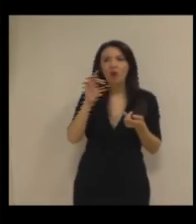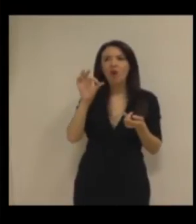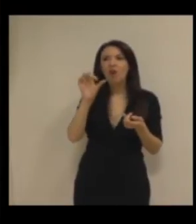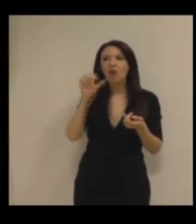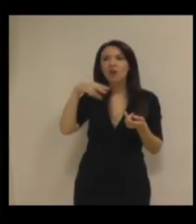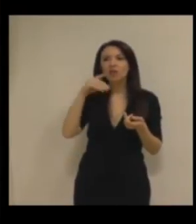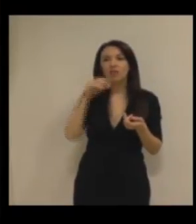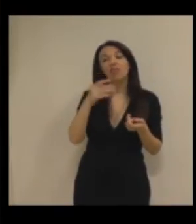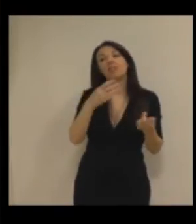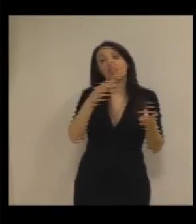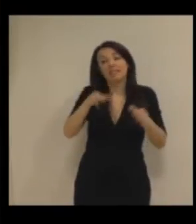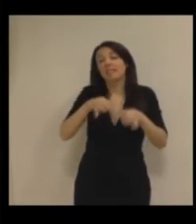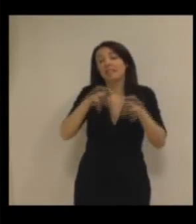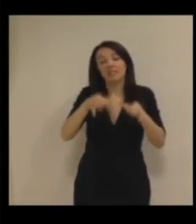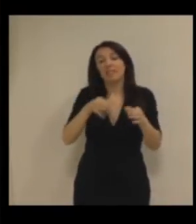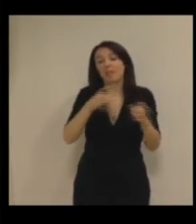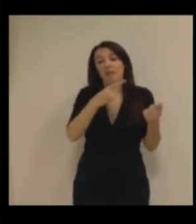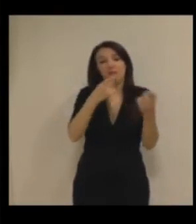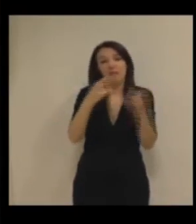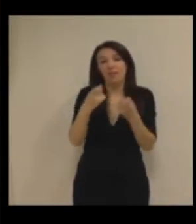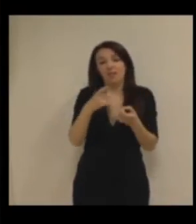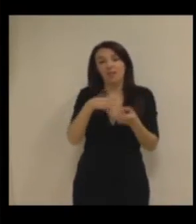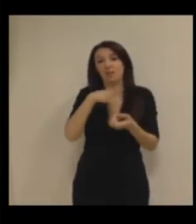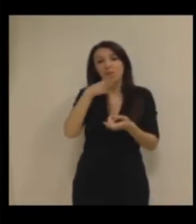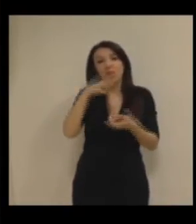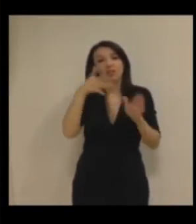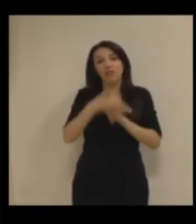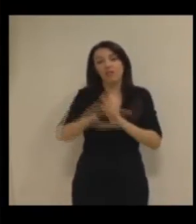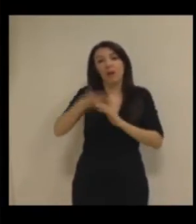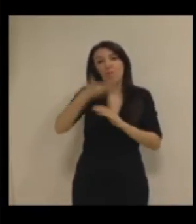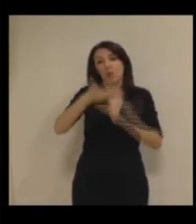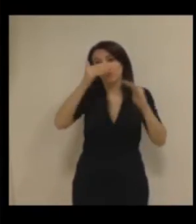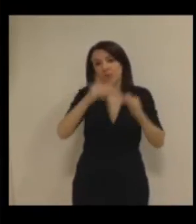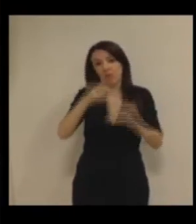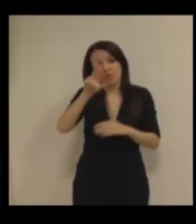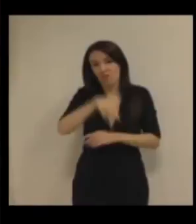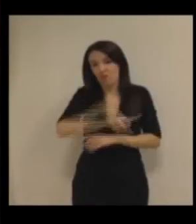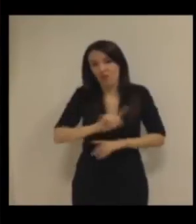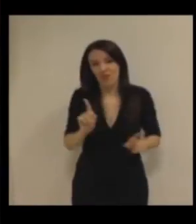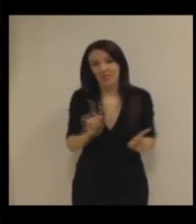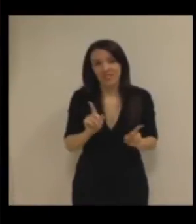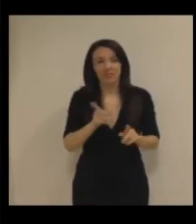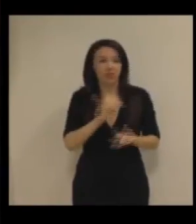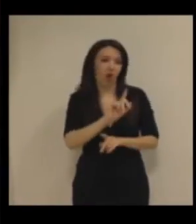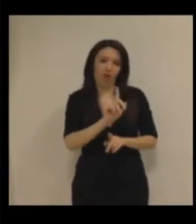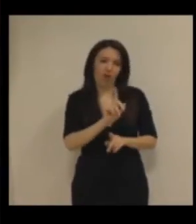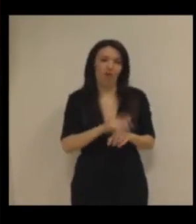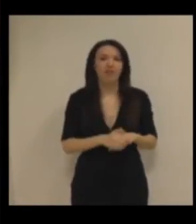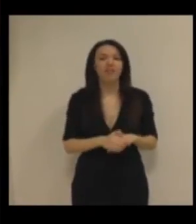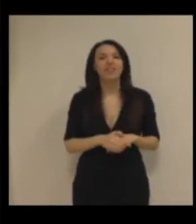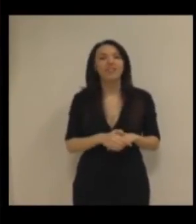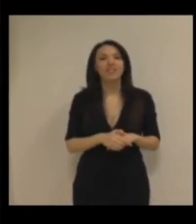siempre se queda alguno, pero no por eso es menos importante. No, de verdad que no. Pero es cierto que...